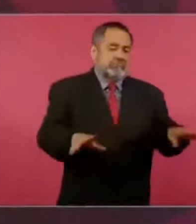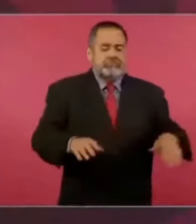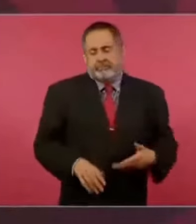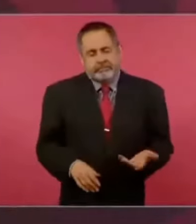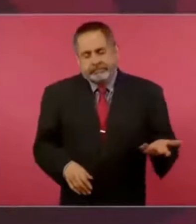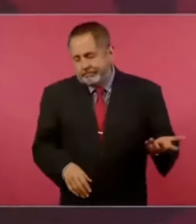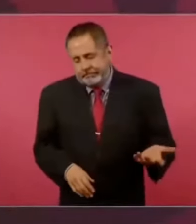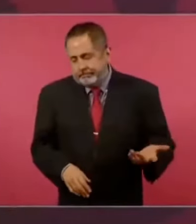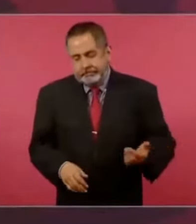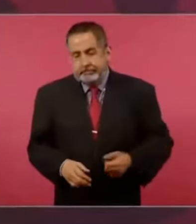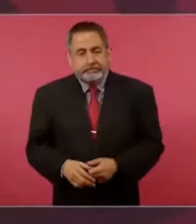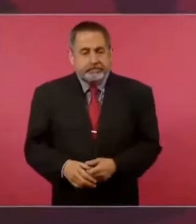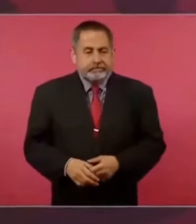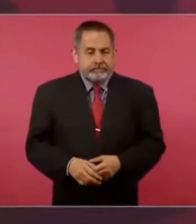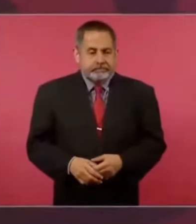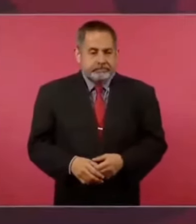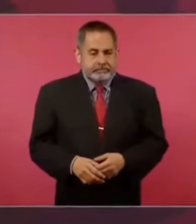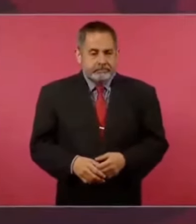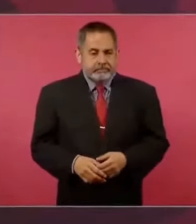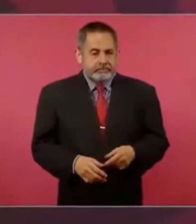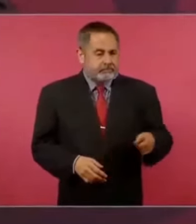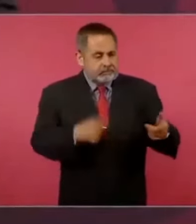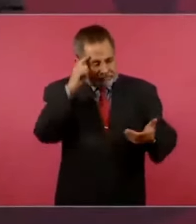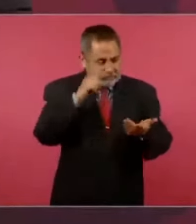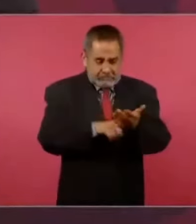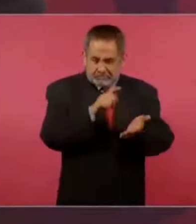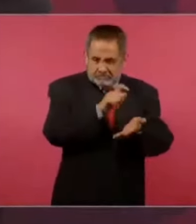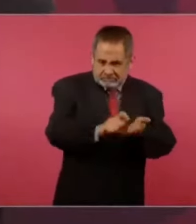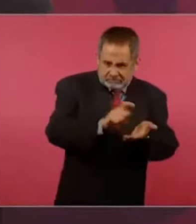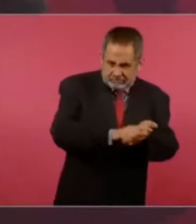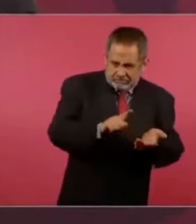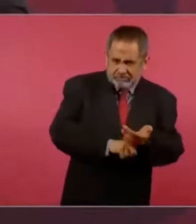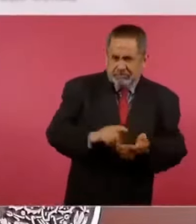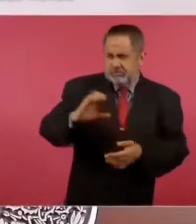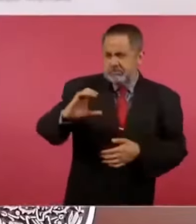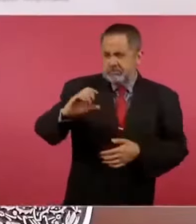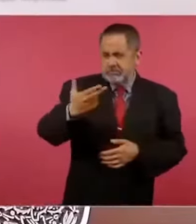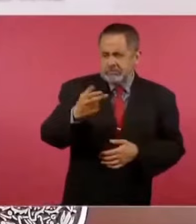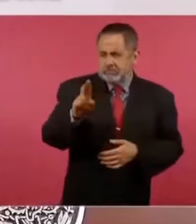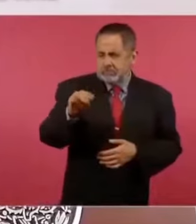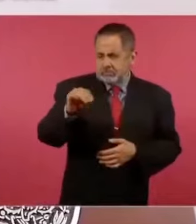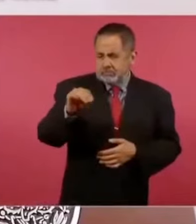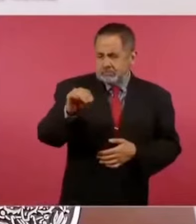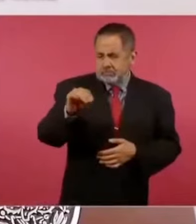Bueno, yo creo que ahí escribe Chumel, ¿o no?